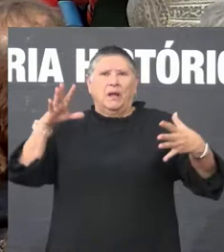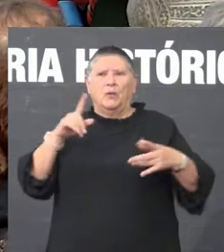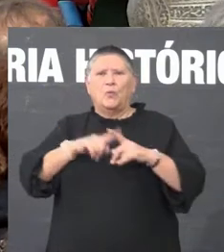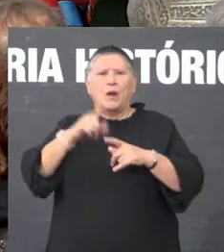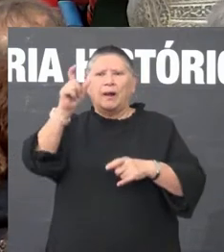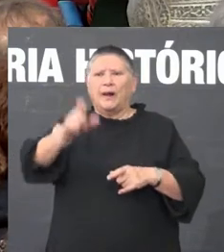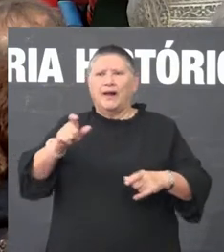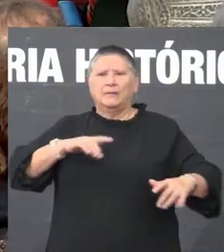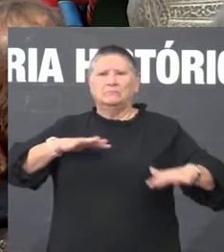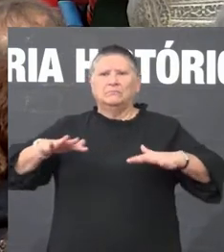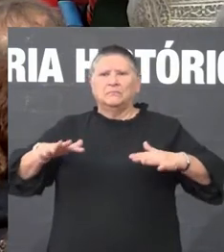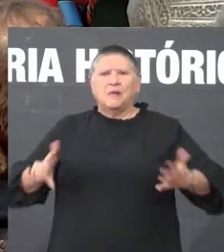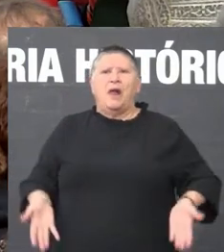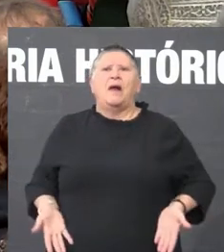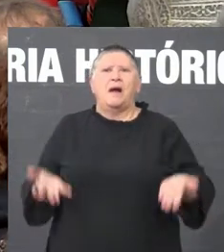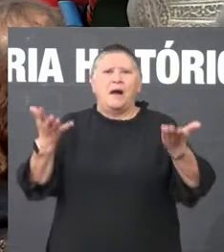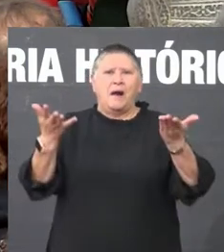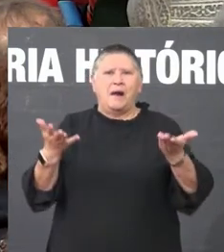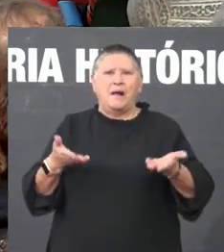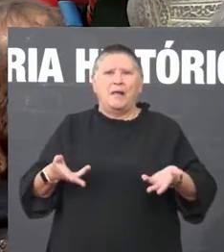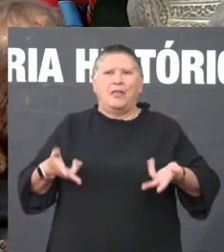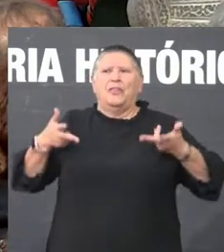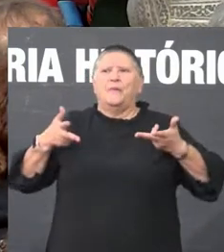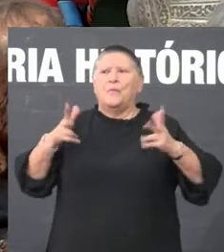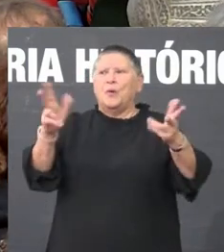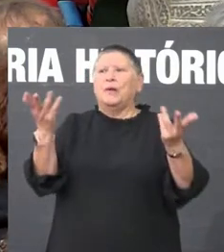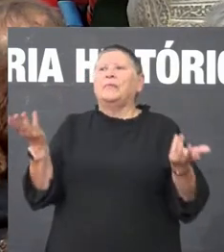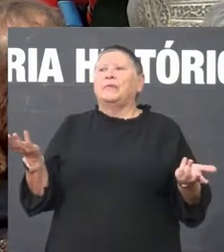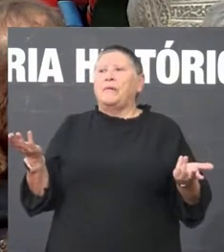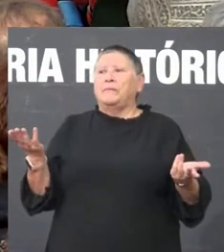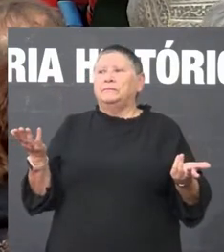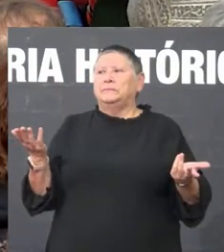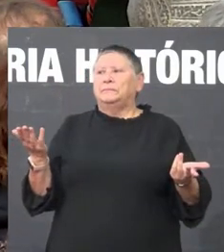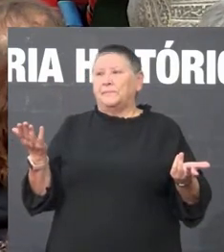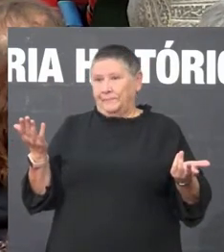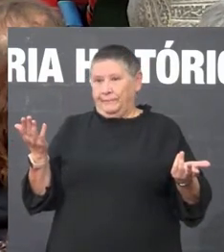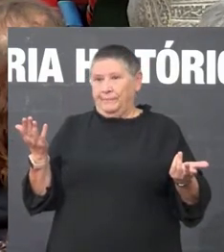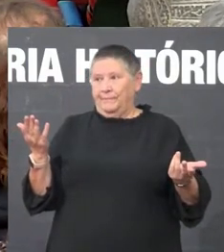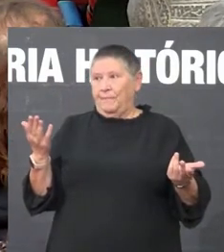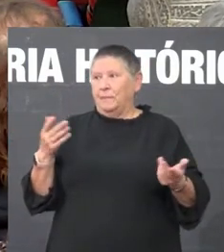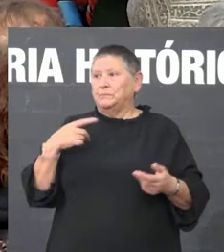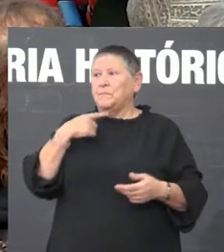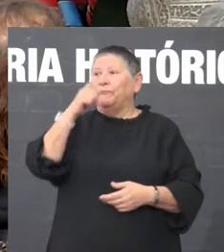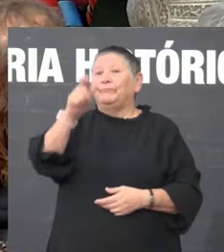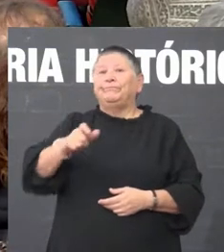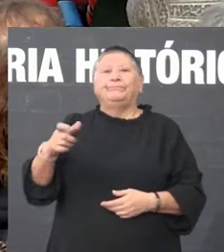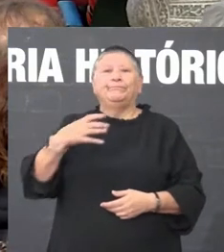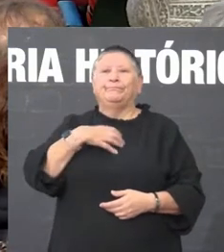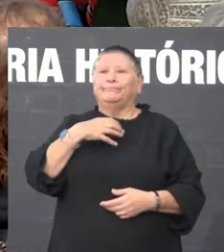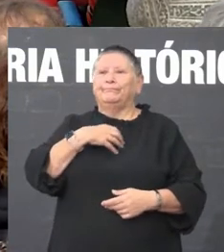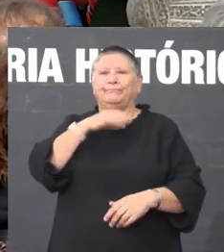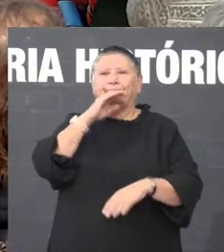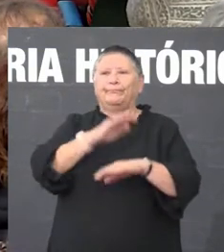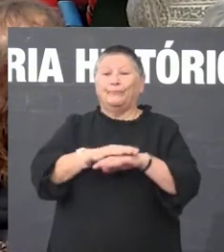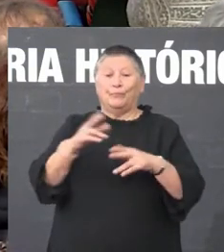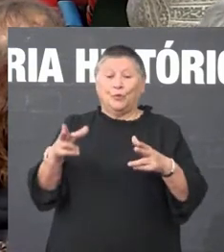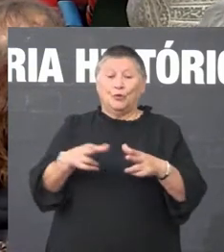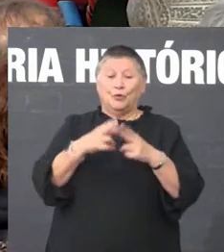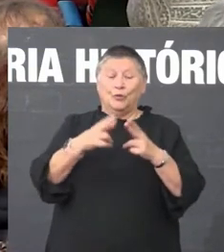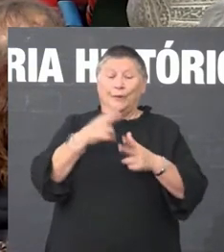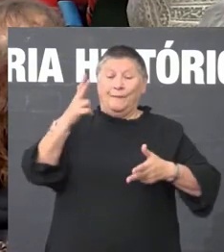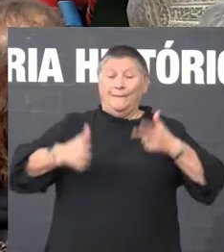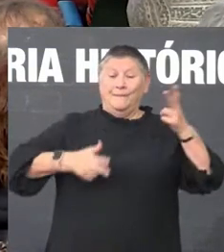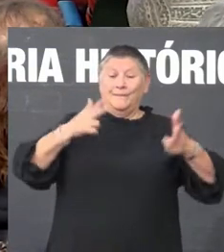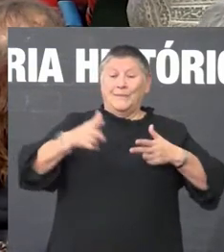ninguna reacción. ¿Dónde está el Estado democrático? El PSE sí ha salido, pues claro, no le queda más remedio, porque es que si no la sociedad vasca no iba a entender